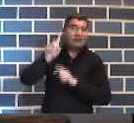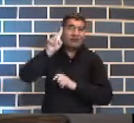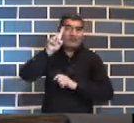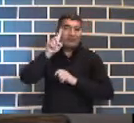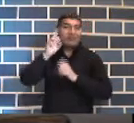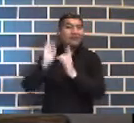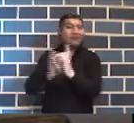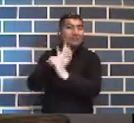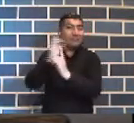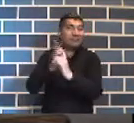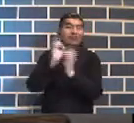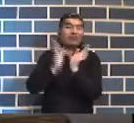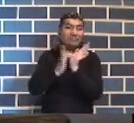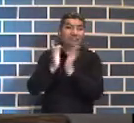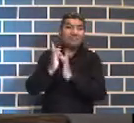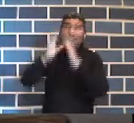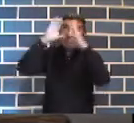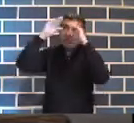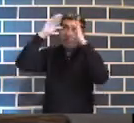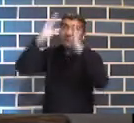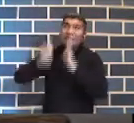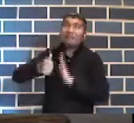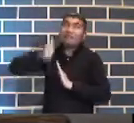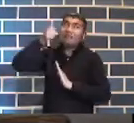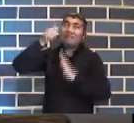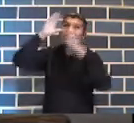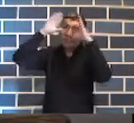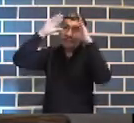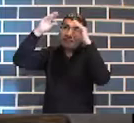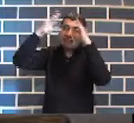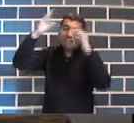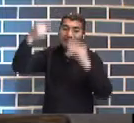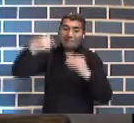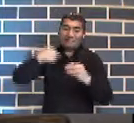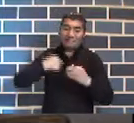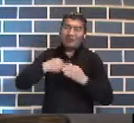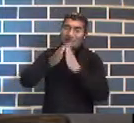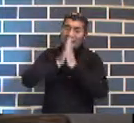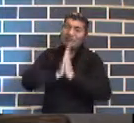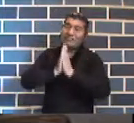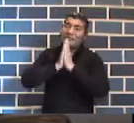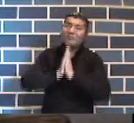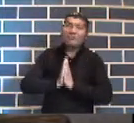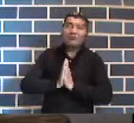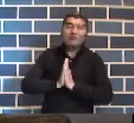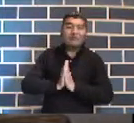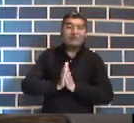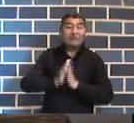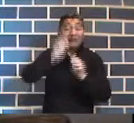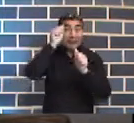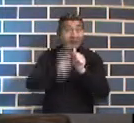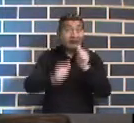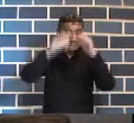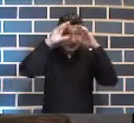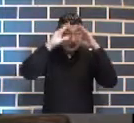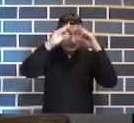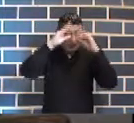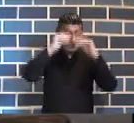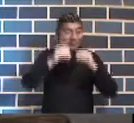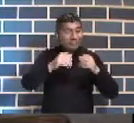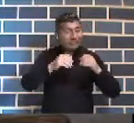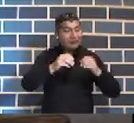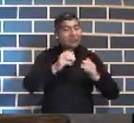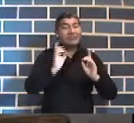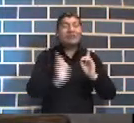los discípulos de jesús maestro enséñanos a orar y el propio de cada maestro enseñar a sus discípulos